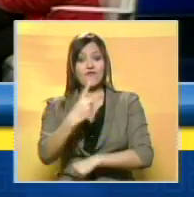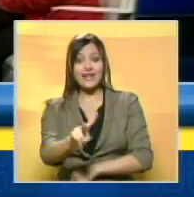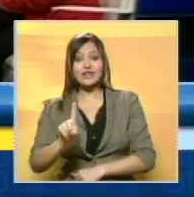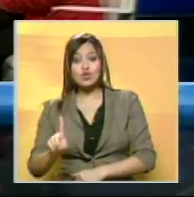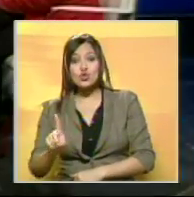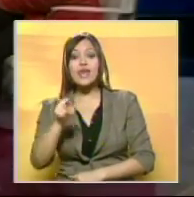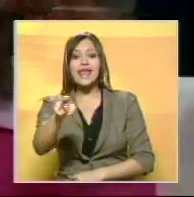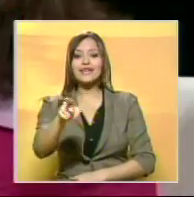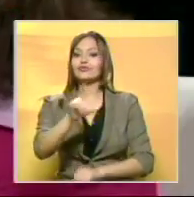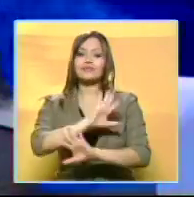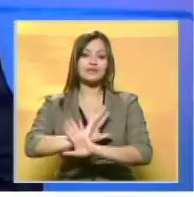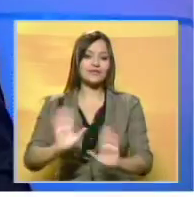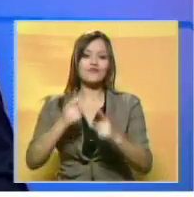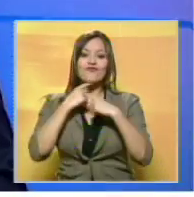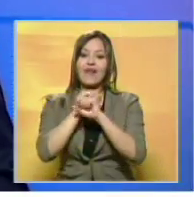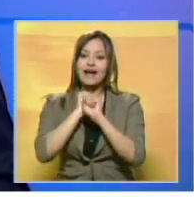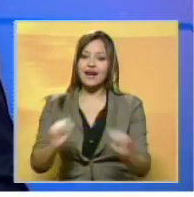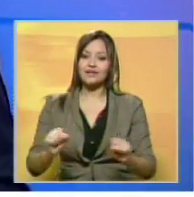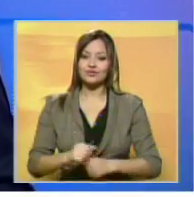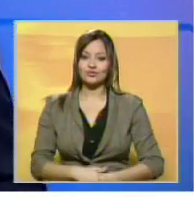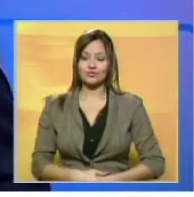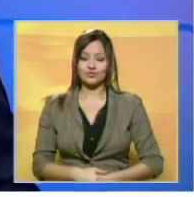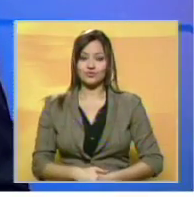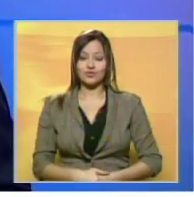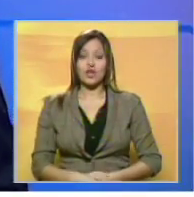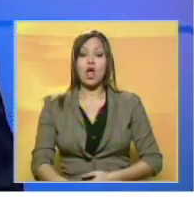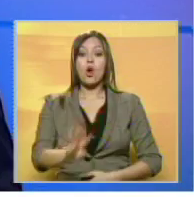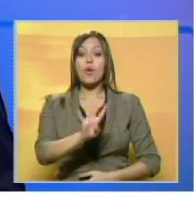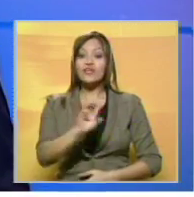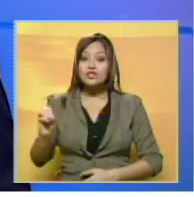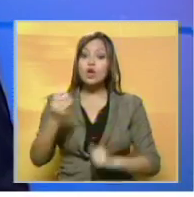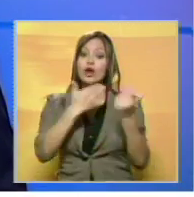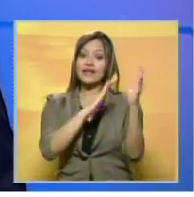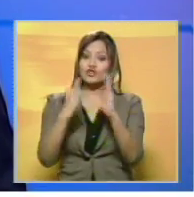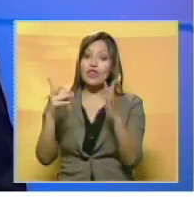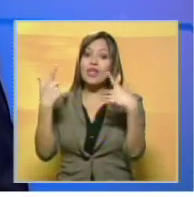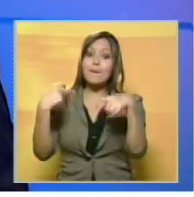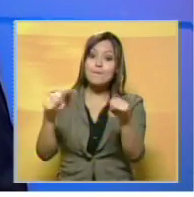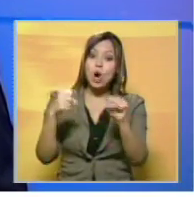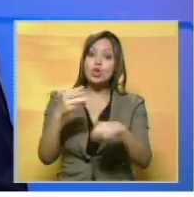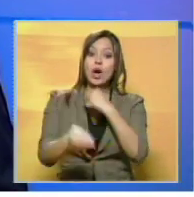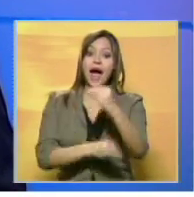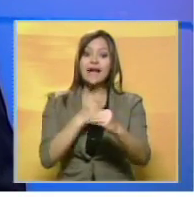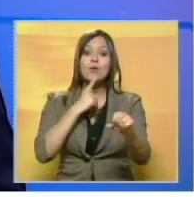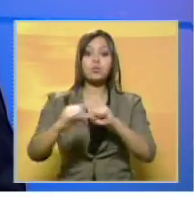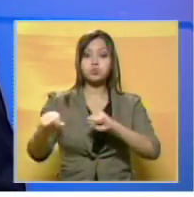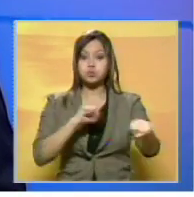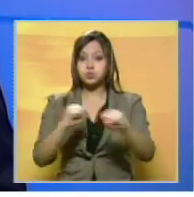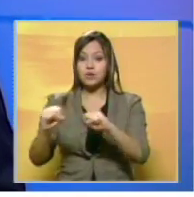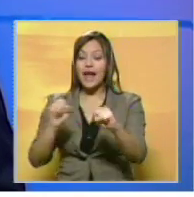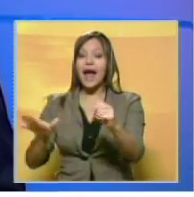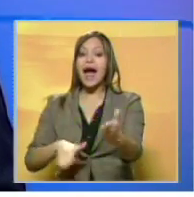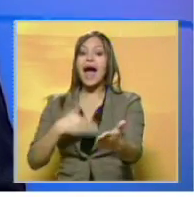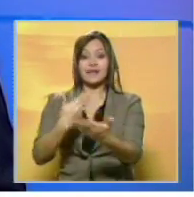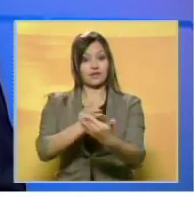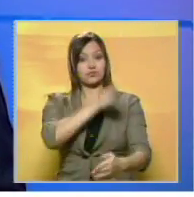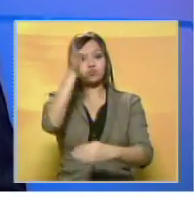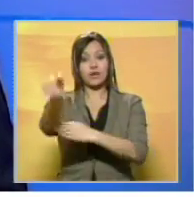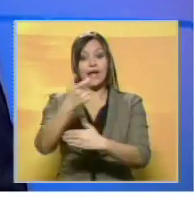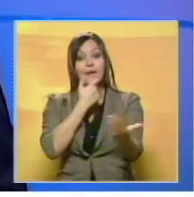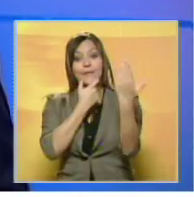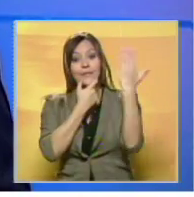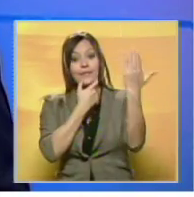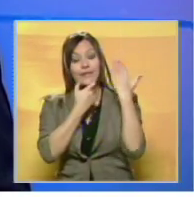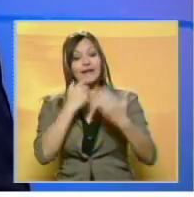están derrotados. Más de 400 organizaciones de motorizados realizaron una movilización hasta la sede de Tránsito